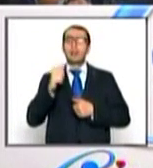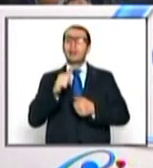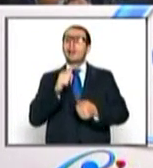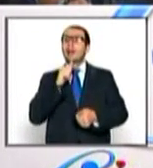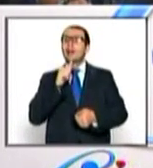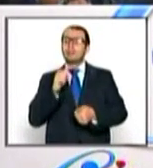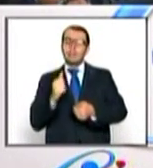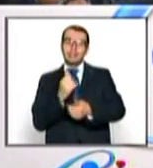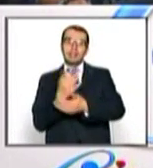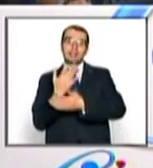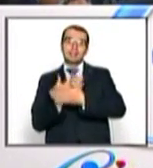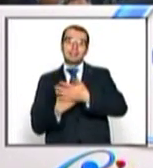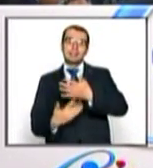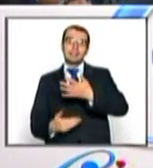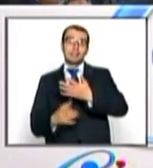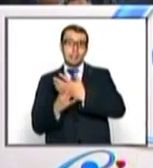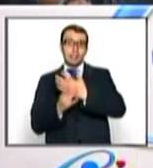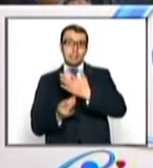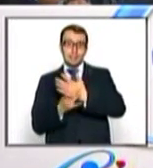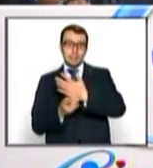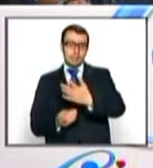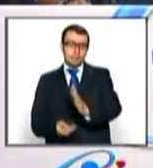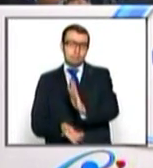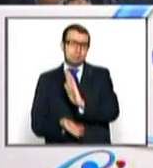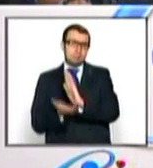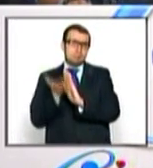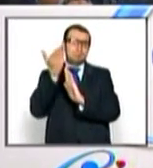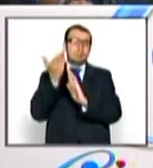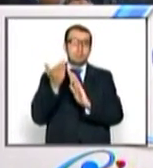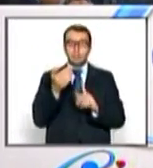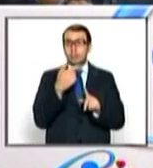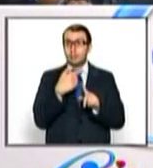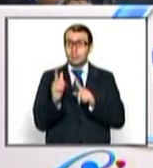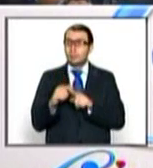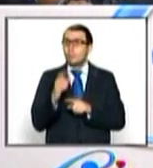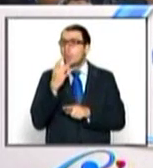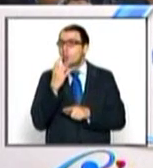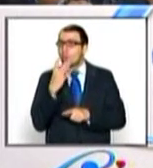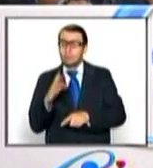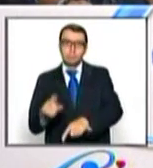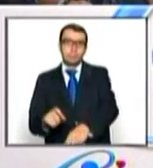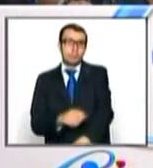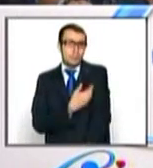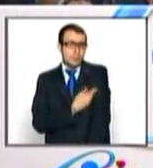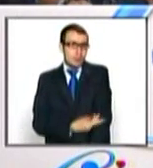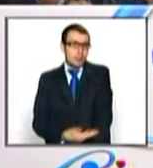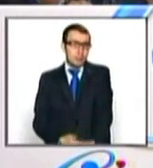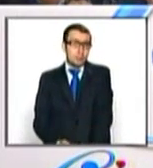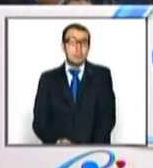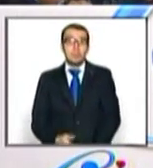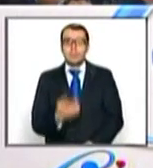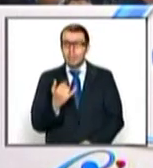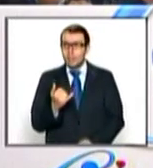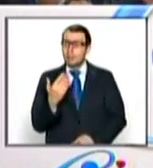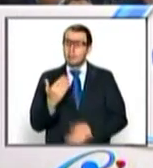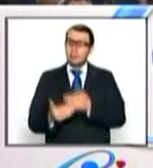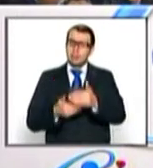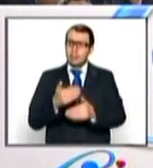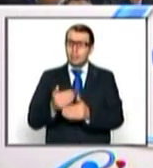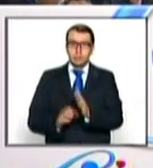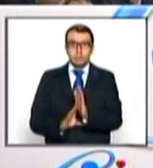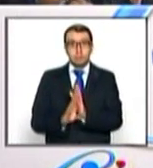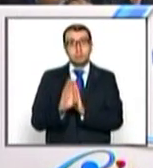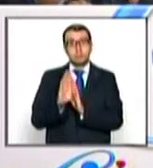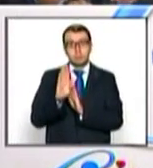hipertensión alta, la diabetes y en sí muchas patologías con pocas sesiones de sueroterapia mejoran de una manera increíble y mucho